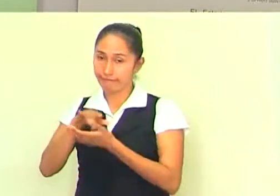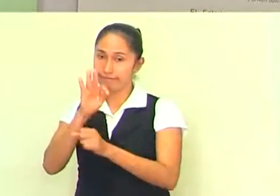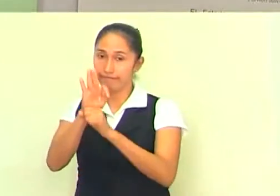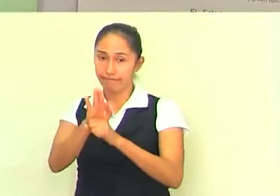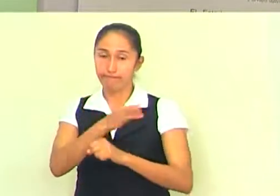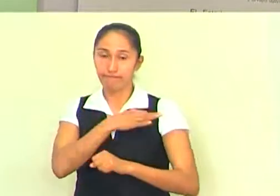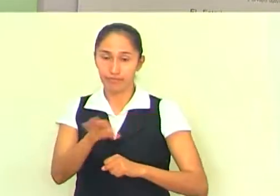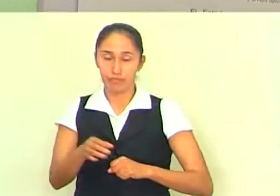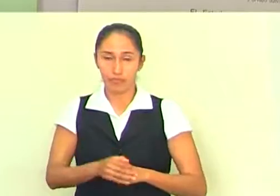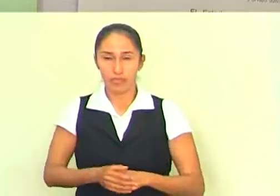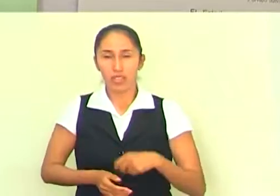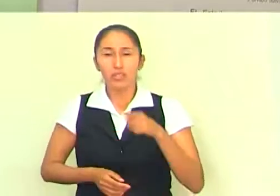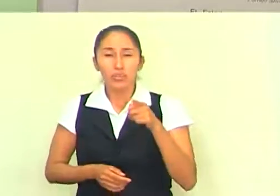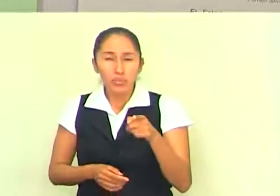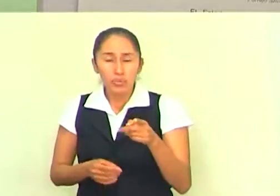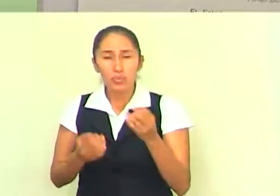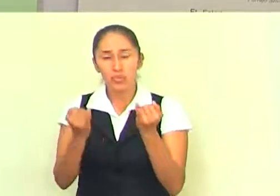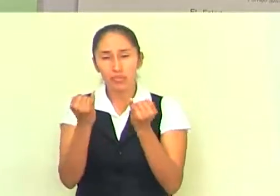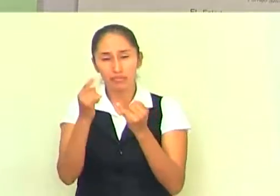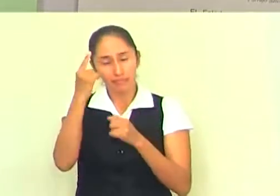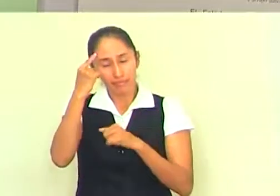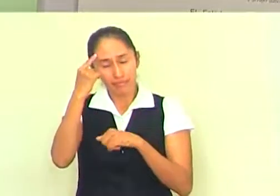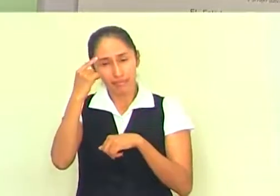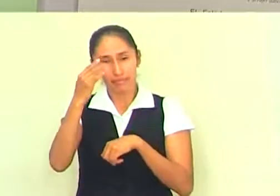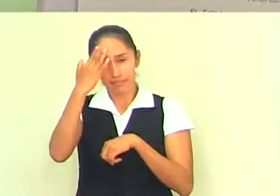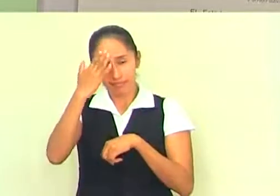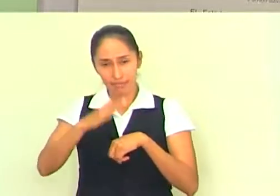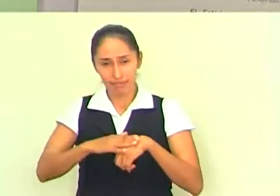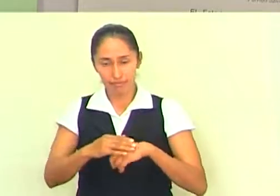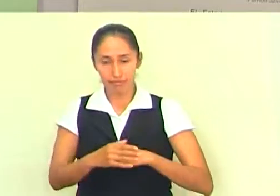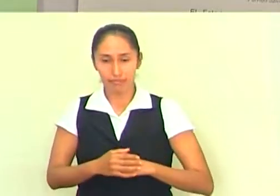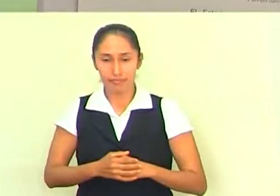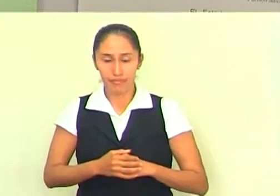en mente porque vamos a ir